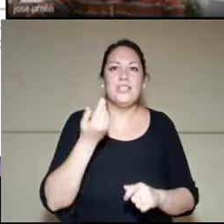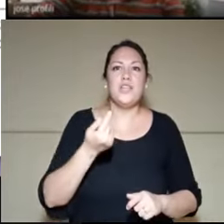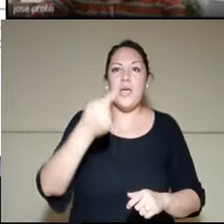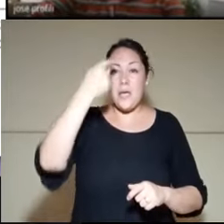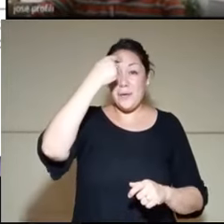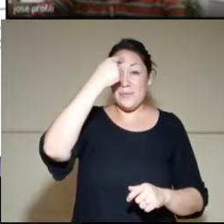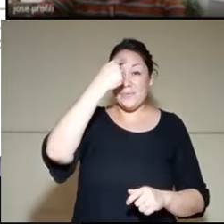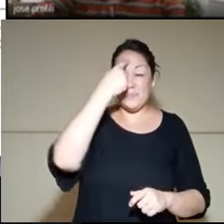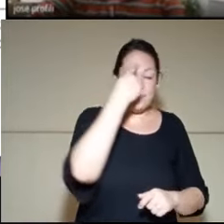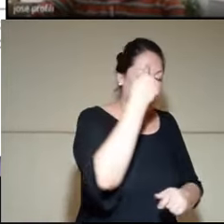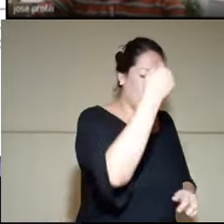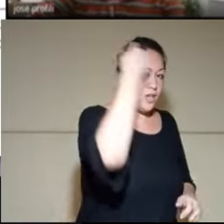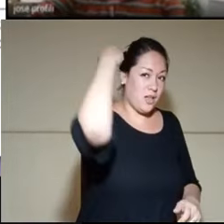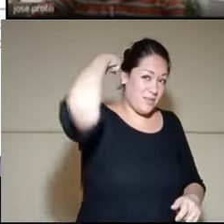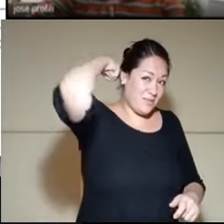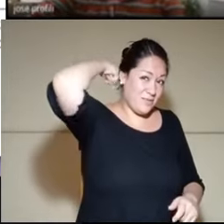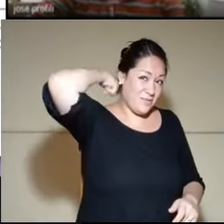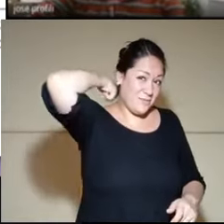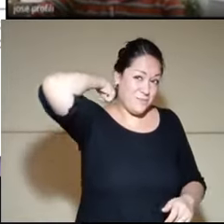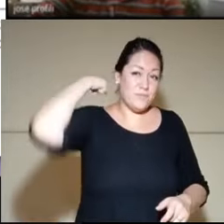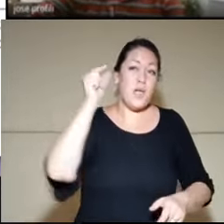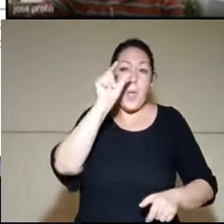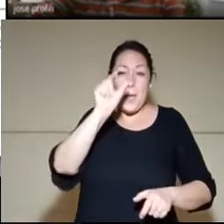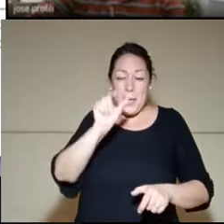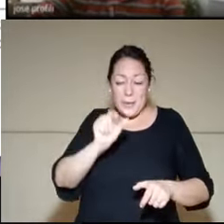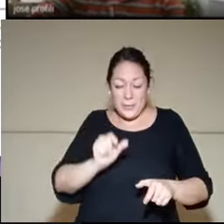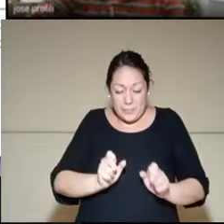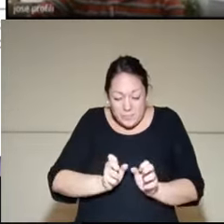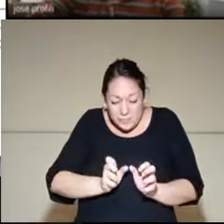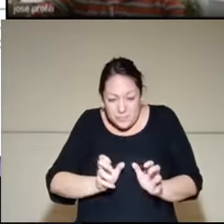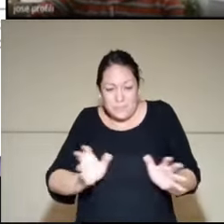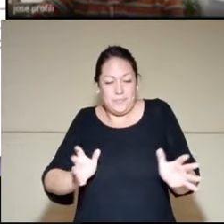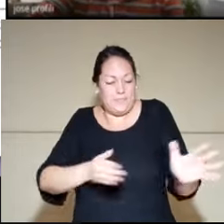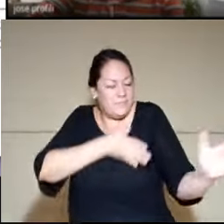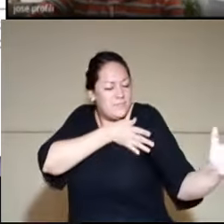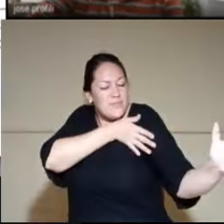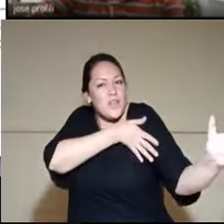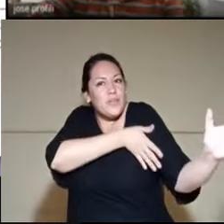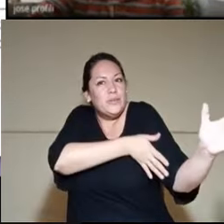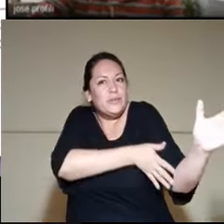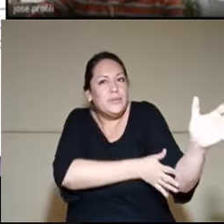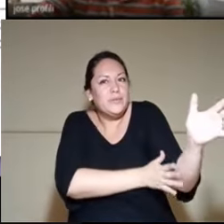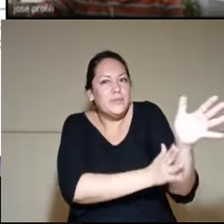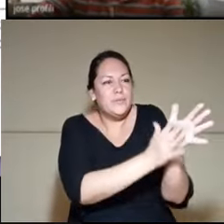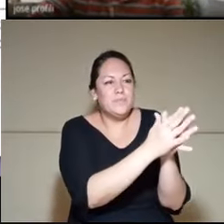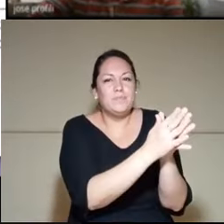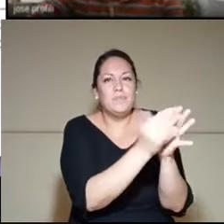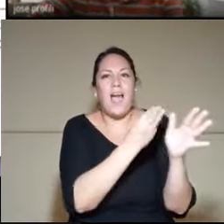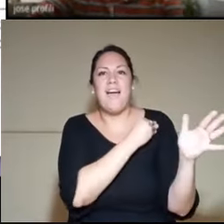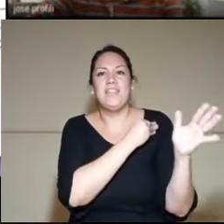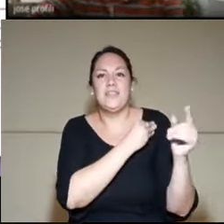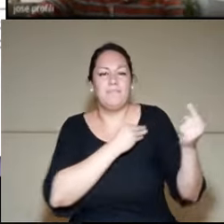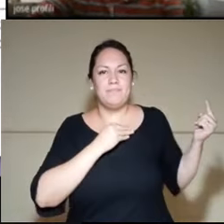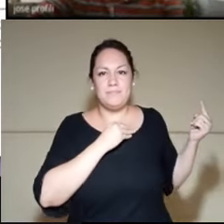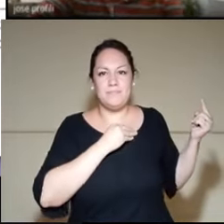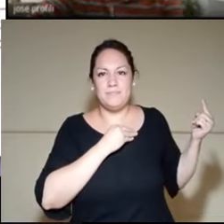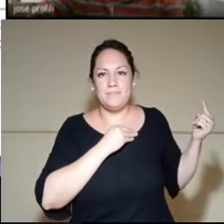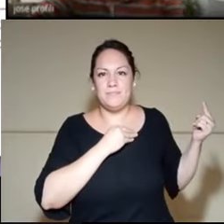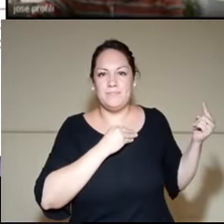la médula, sale por los nervios raquídeos y llega hasta la mano para que yo saque la